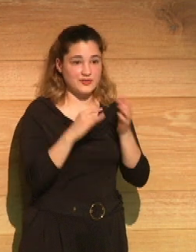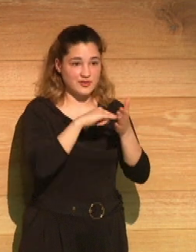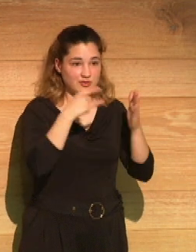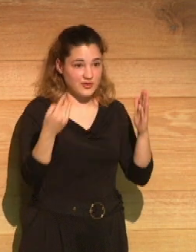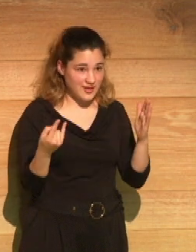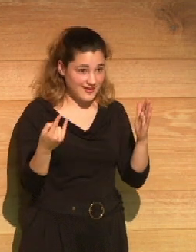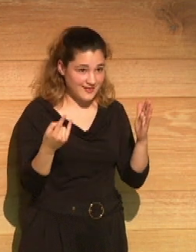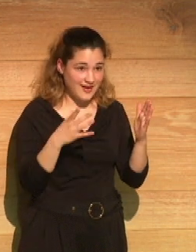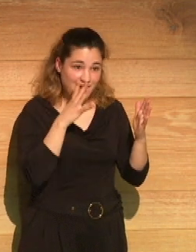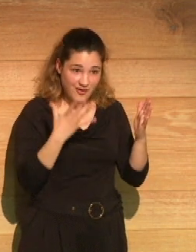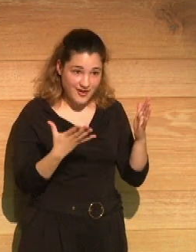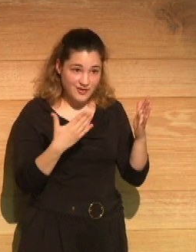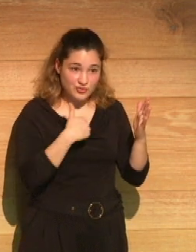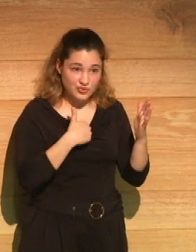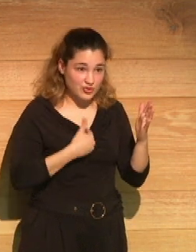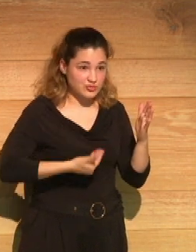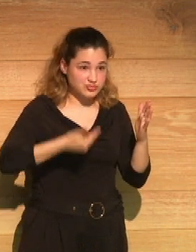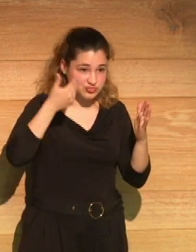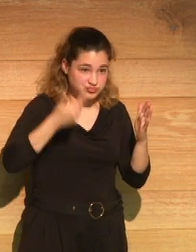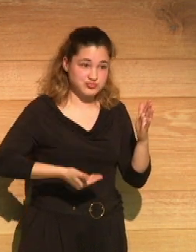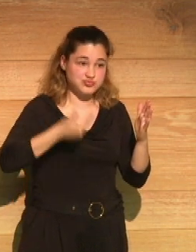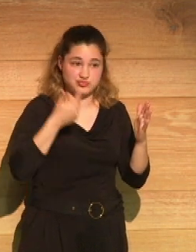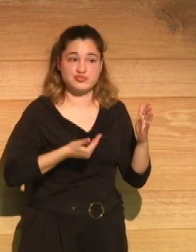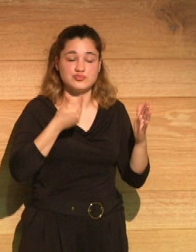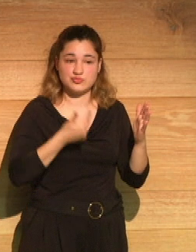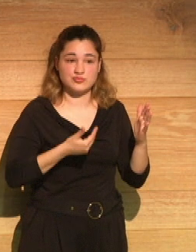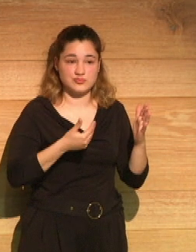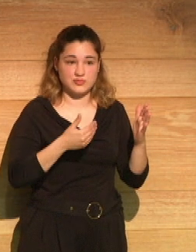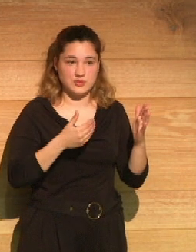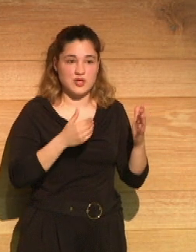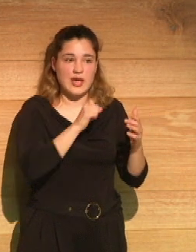este momento en un rol predominante y esperemos que allí se quede.